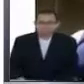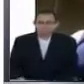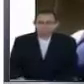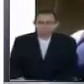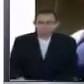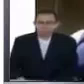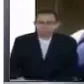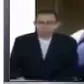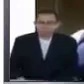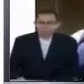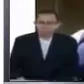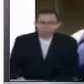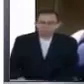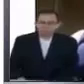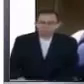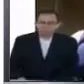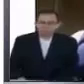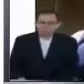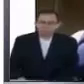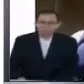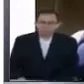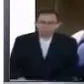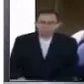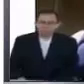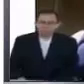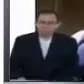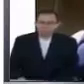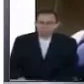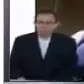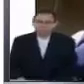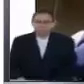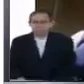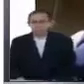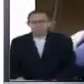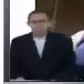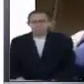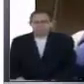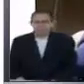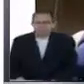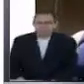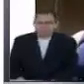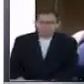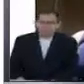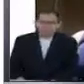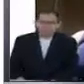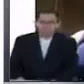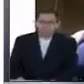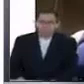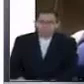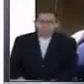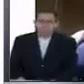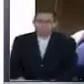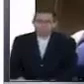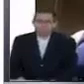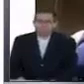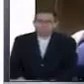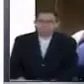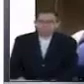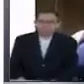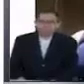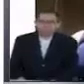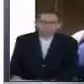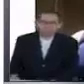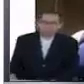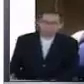El problema es el pecado. El pecado. Pecado. Muy grande. El pecado. Sí, muy